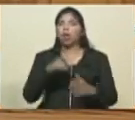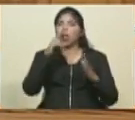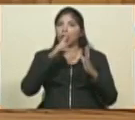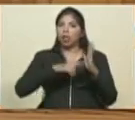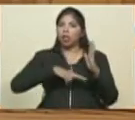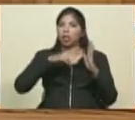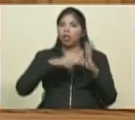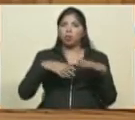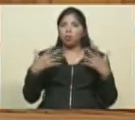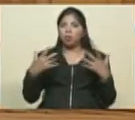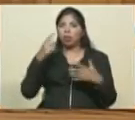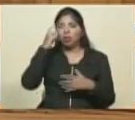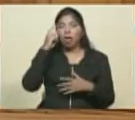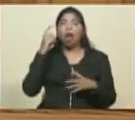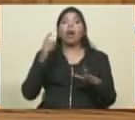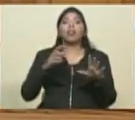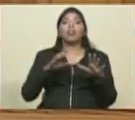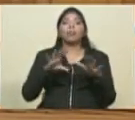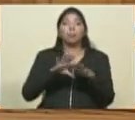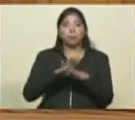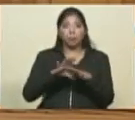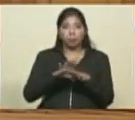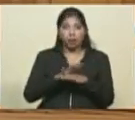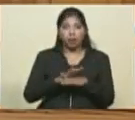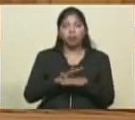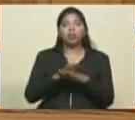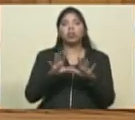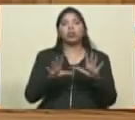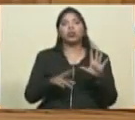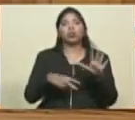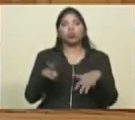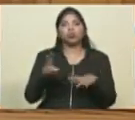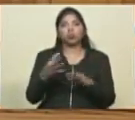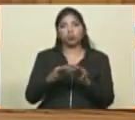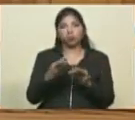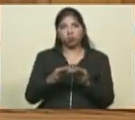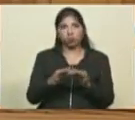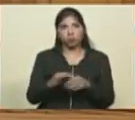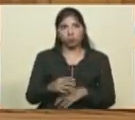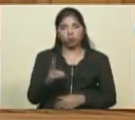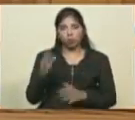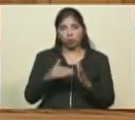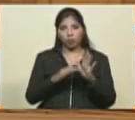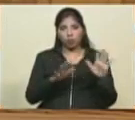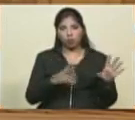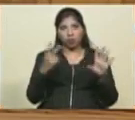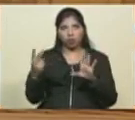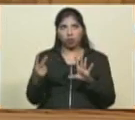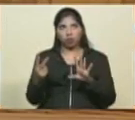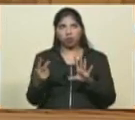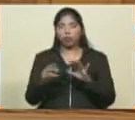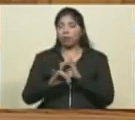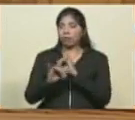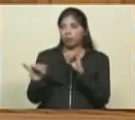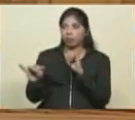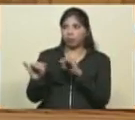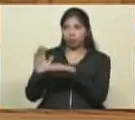del martes 12 de septiembre de 2017. Es todo, ciudadana presidenta.